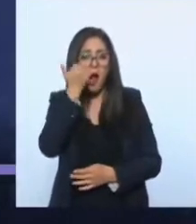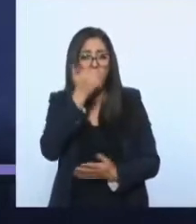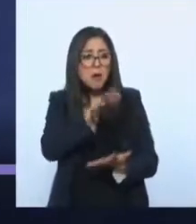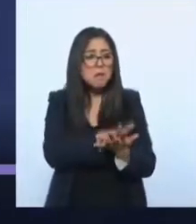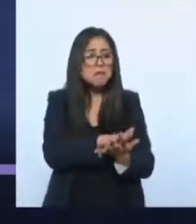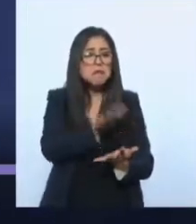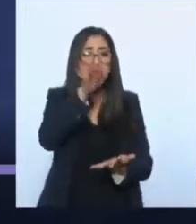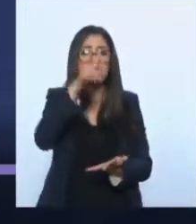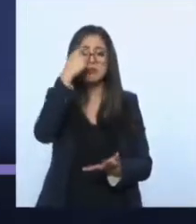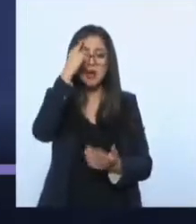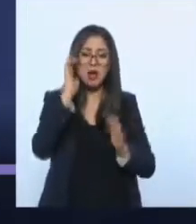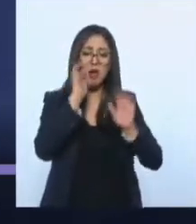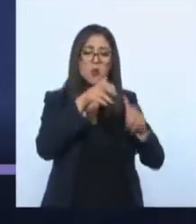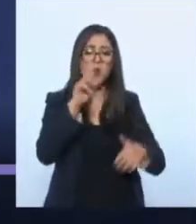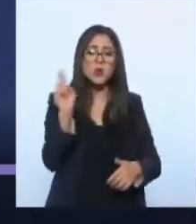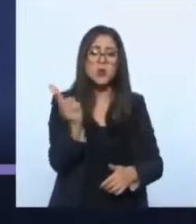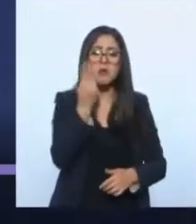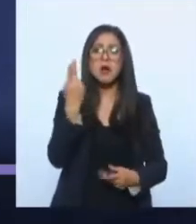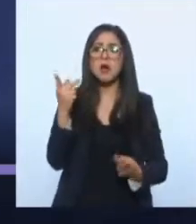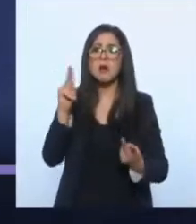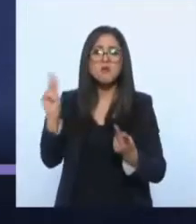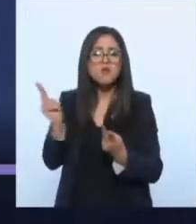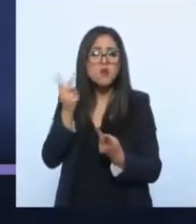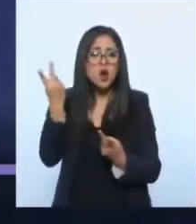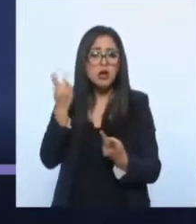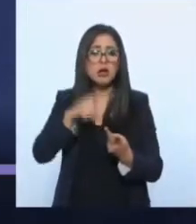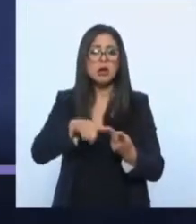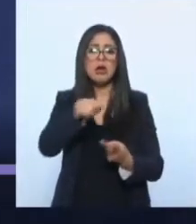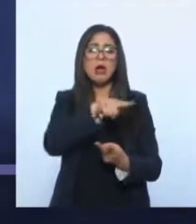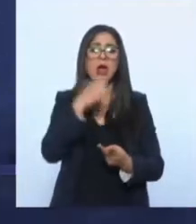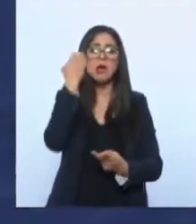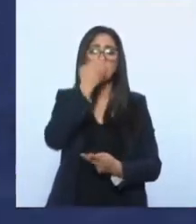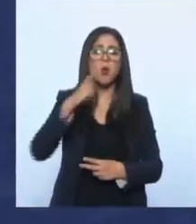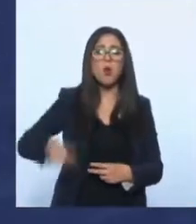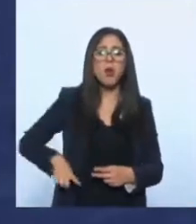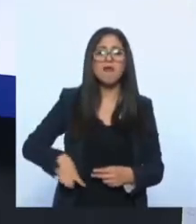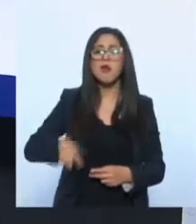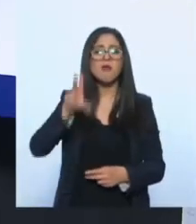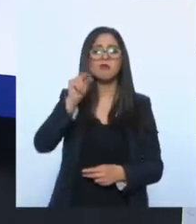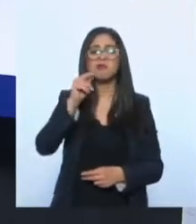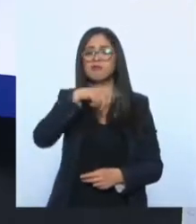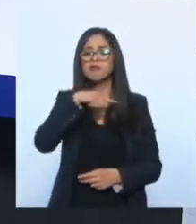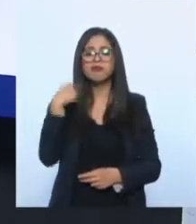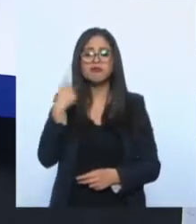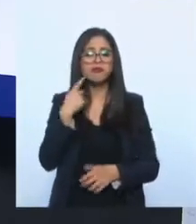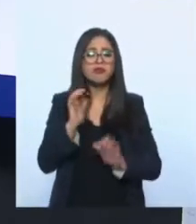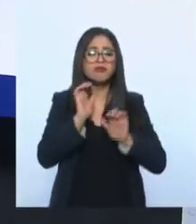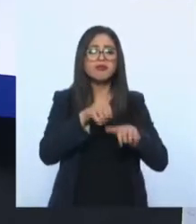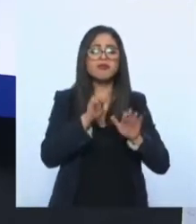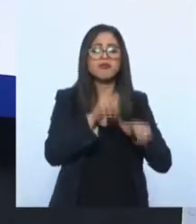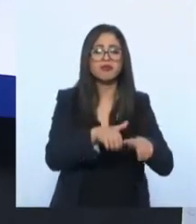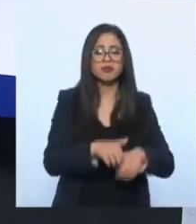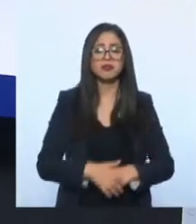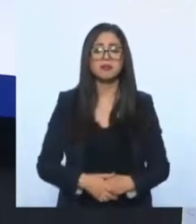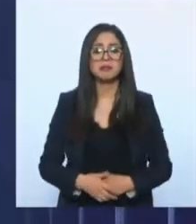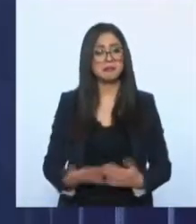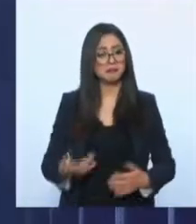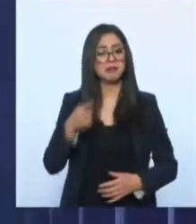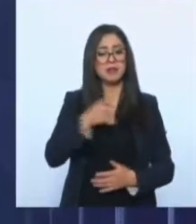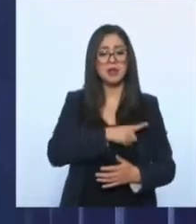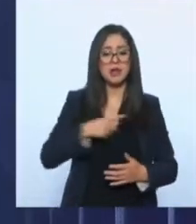Y estamos hablando de las escuelas públicas que las están rechazando. Y hay que apostar con mayor presupuesto, con presupuesto